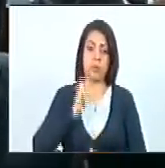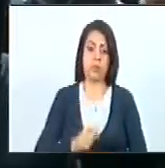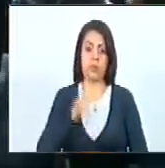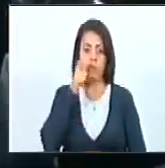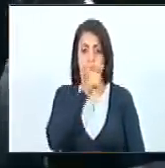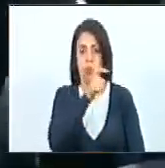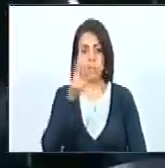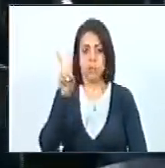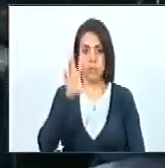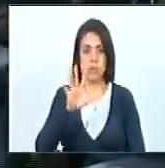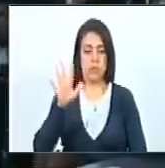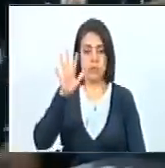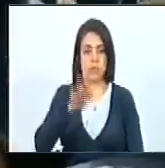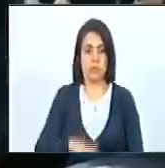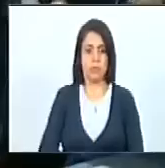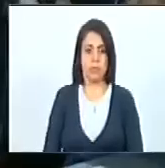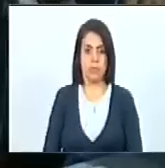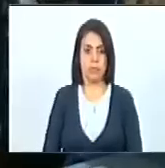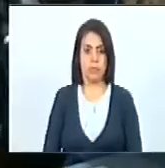pueblo de Venezuela.